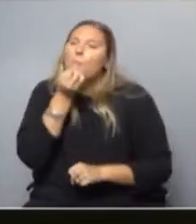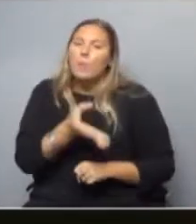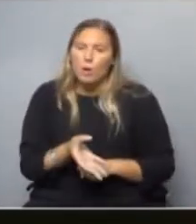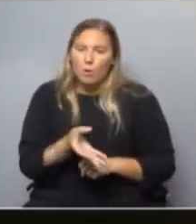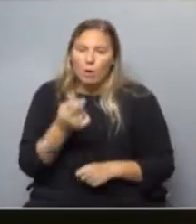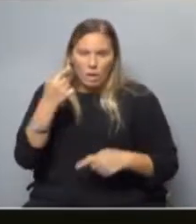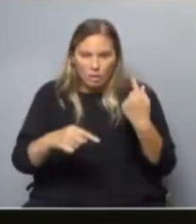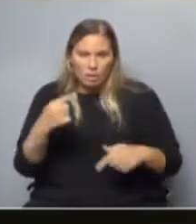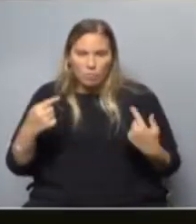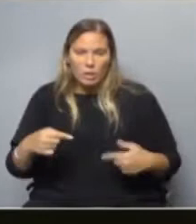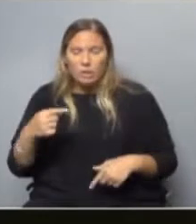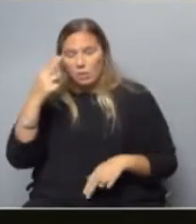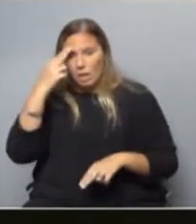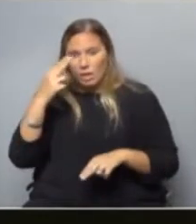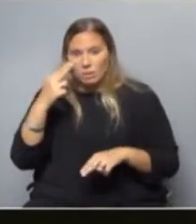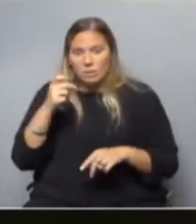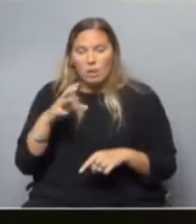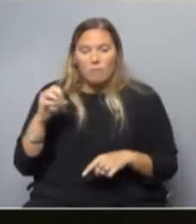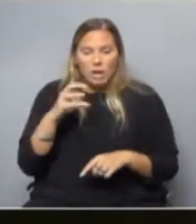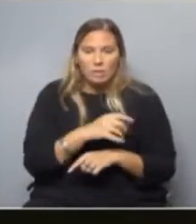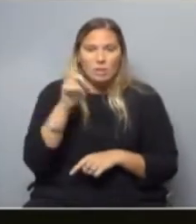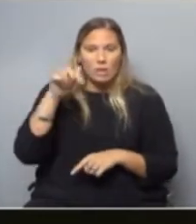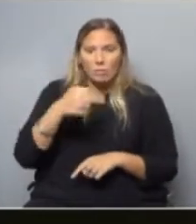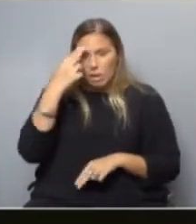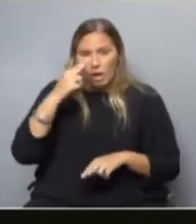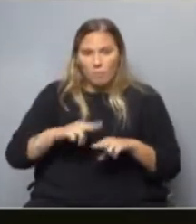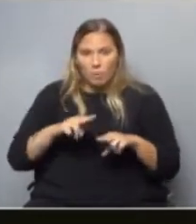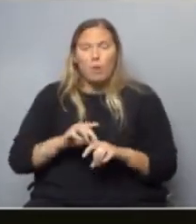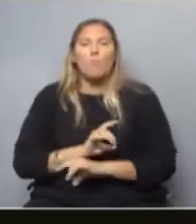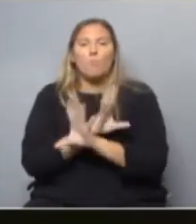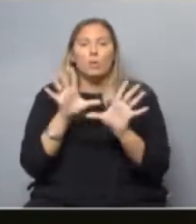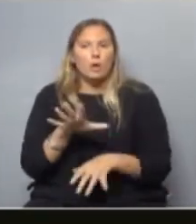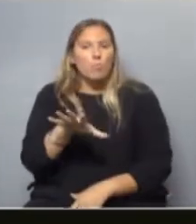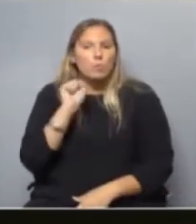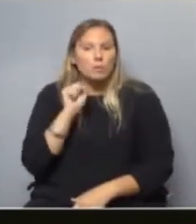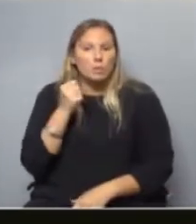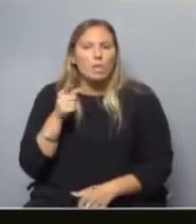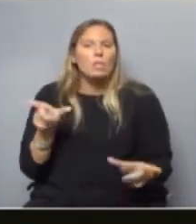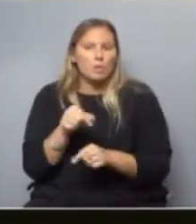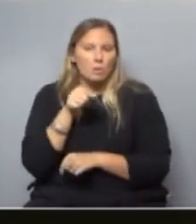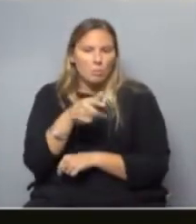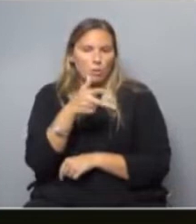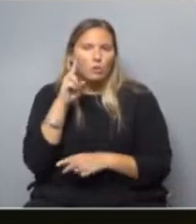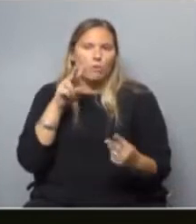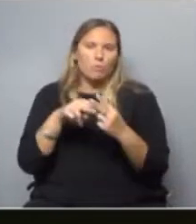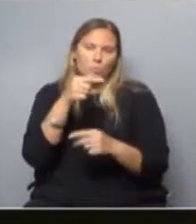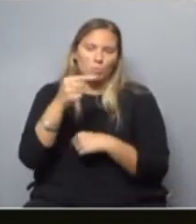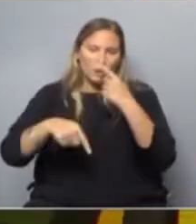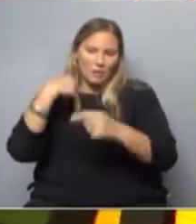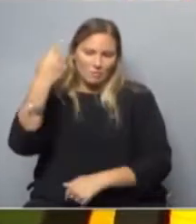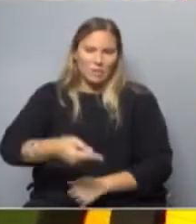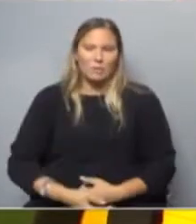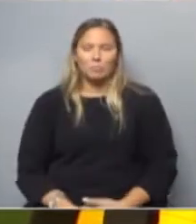las variantes de la bacteria que causan la tuberculosis. Muy claro, muy comprensible. Nos vamos con esto y nos vemos la semana que viene.